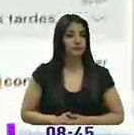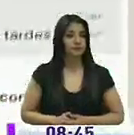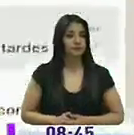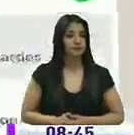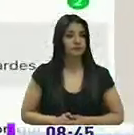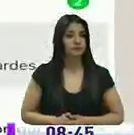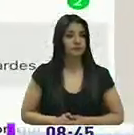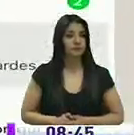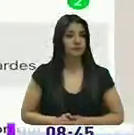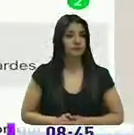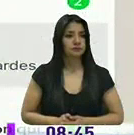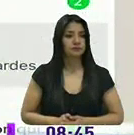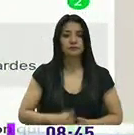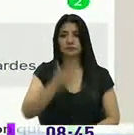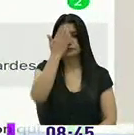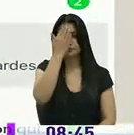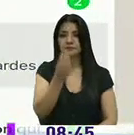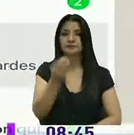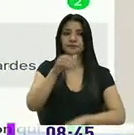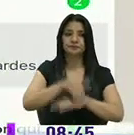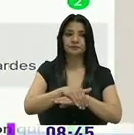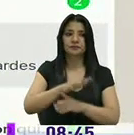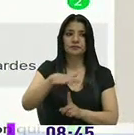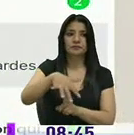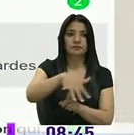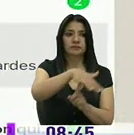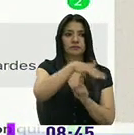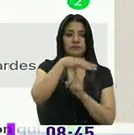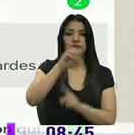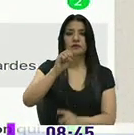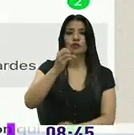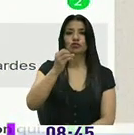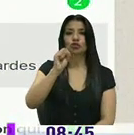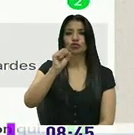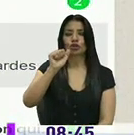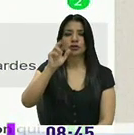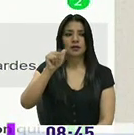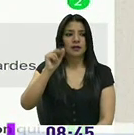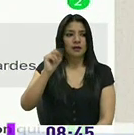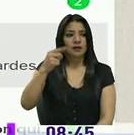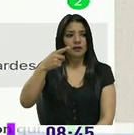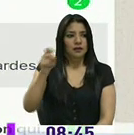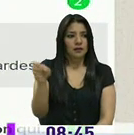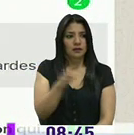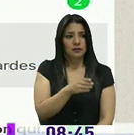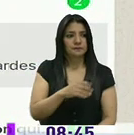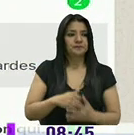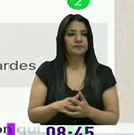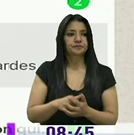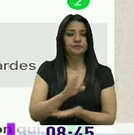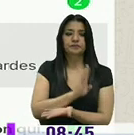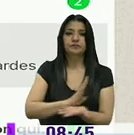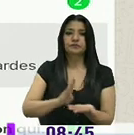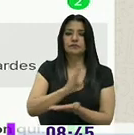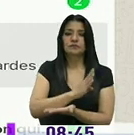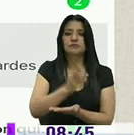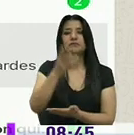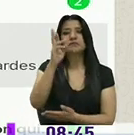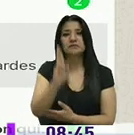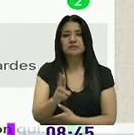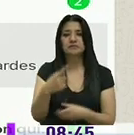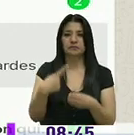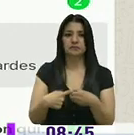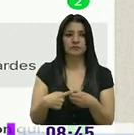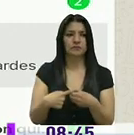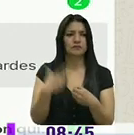estimados vecinos buenas tardes parque ubicado calle sozoranga y pasaje 1 y barrio promoción familiar sobre quitó tenemos